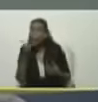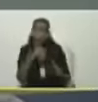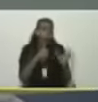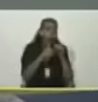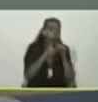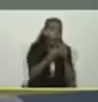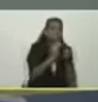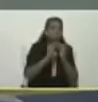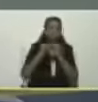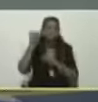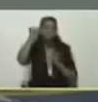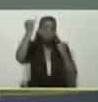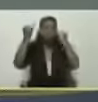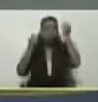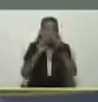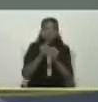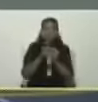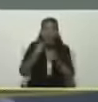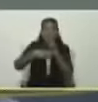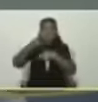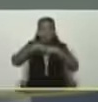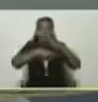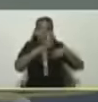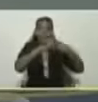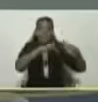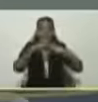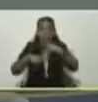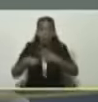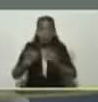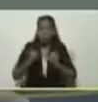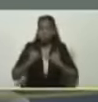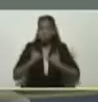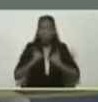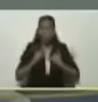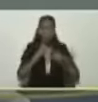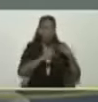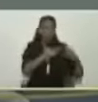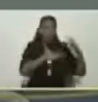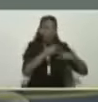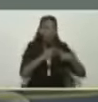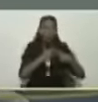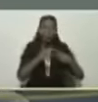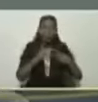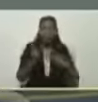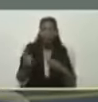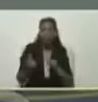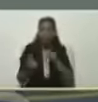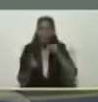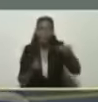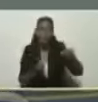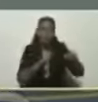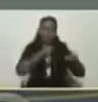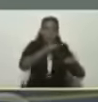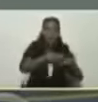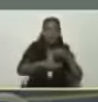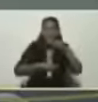busca productos en el mercado para producir, su emprendimiento va generando